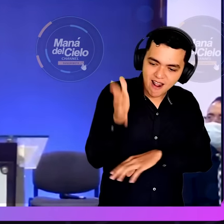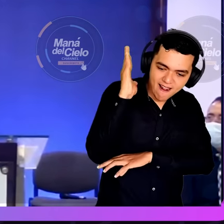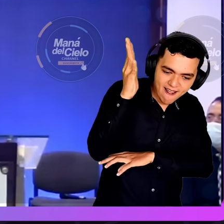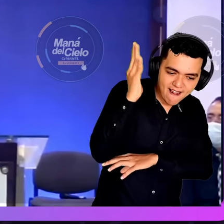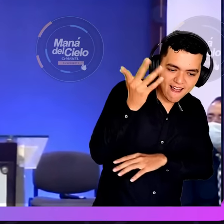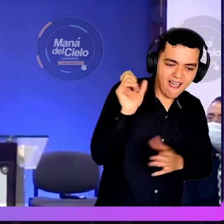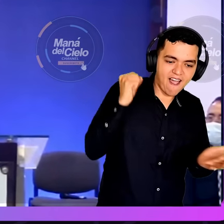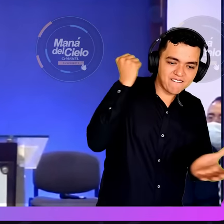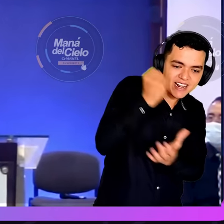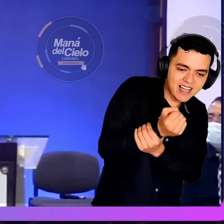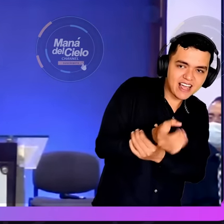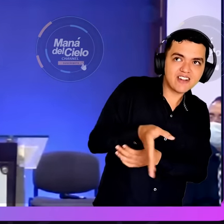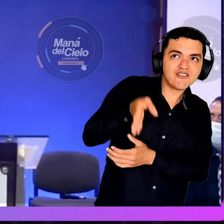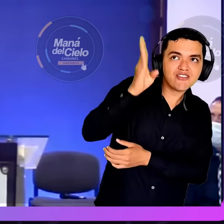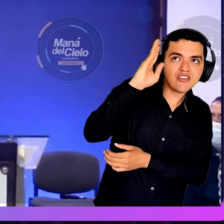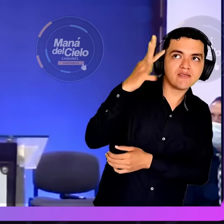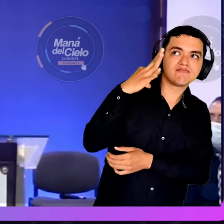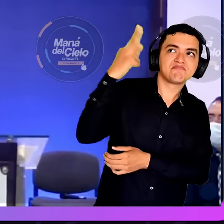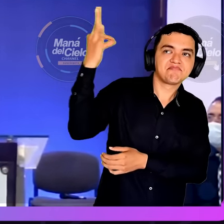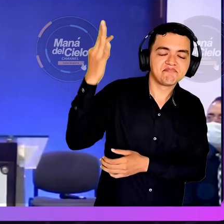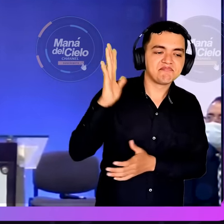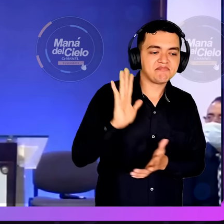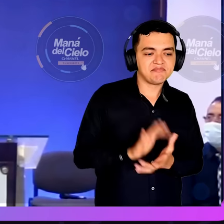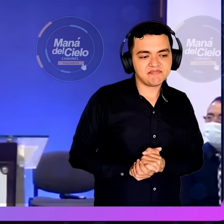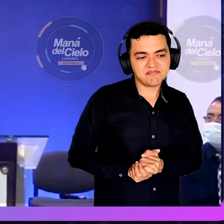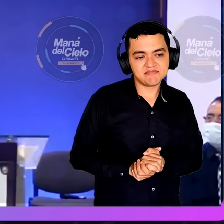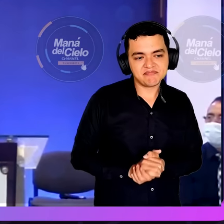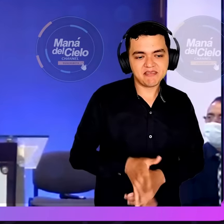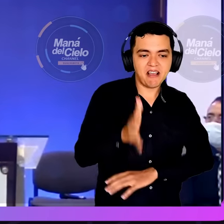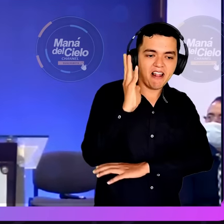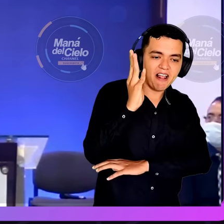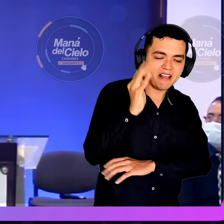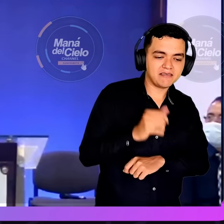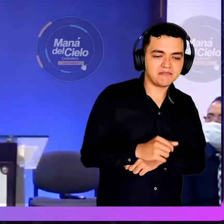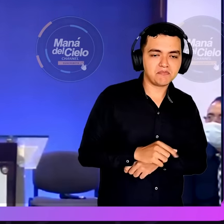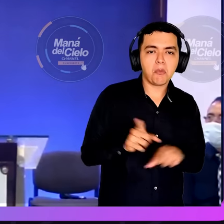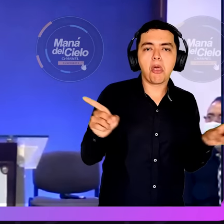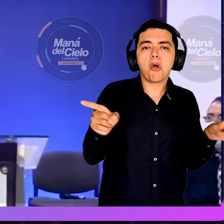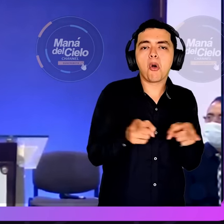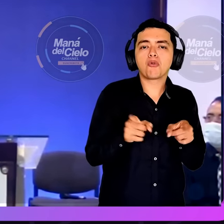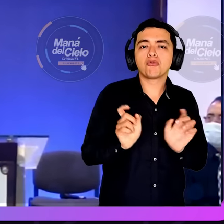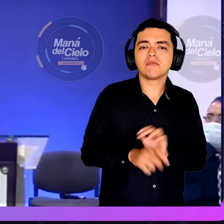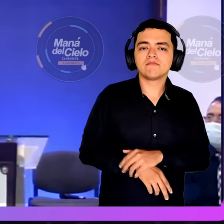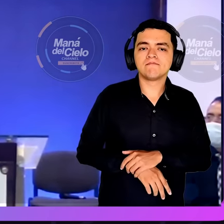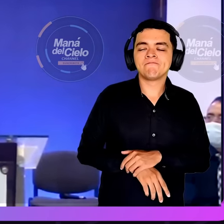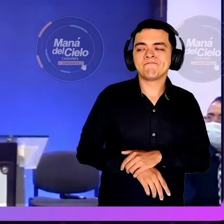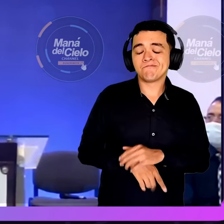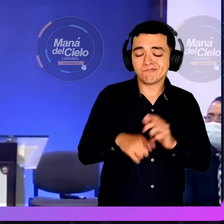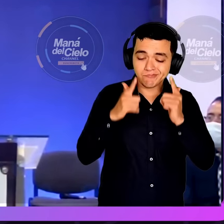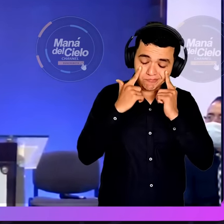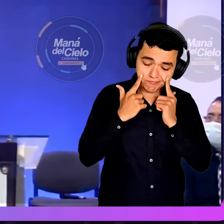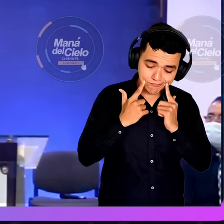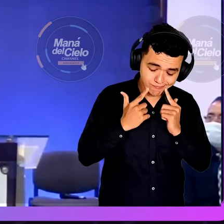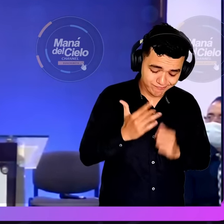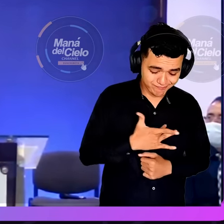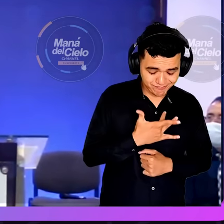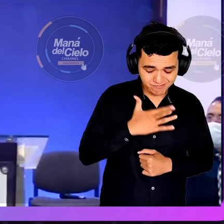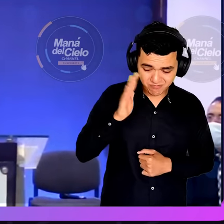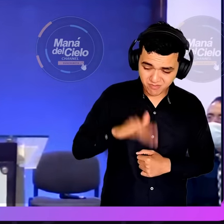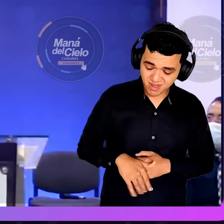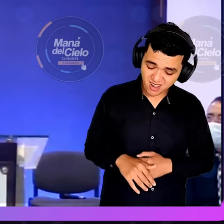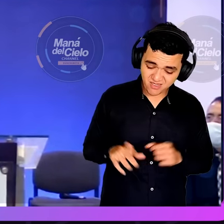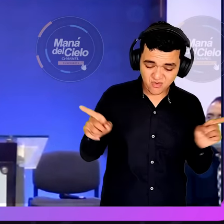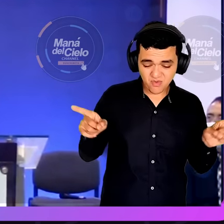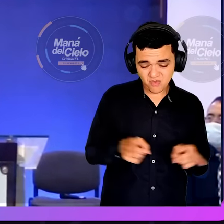vamos a leer en Génesis 12. Y Dios llamó a Abraham, vete de tu tierra, de tu parentela, de la casa de tu padre, a la tierra que yo te mostraré. Bueno, hermanos, si Dios llamó a